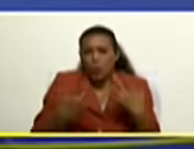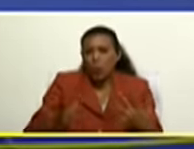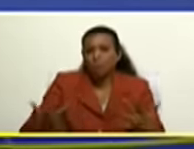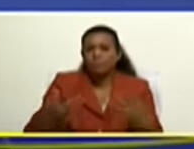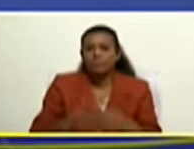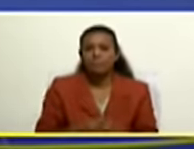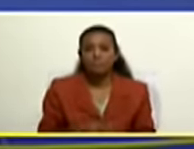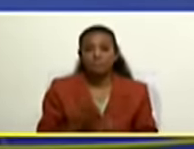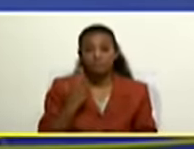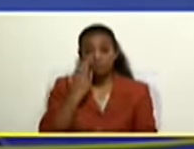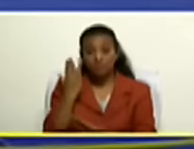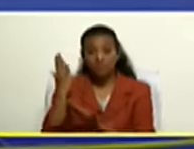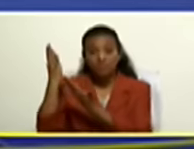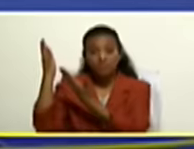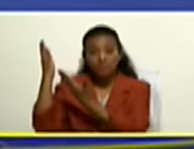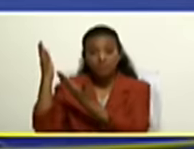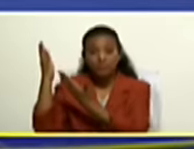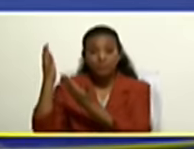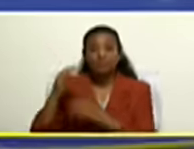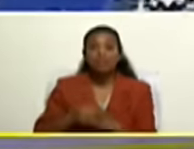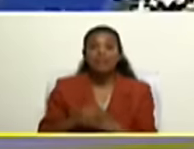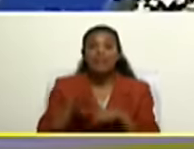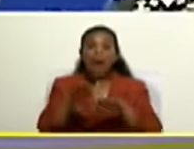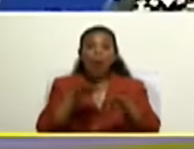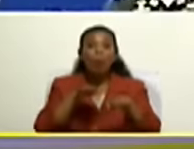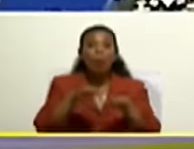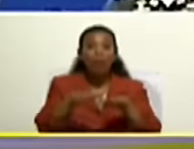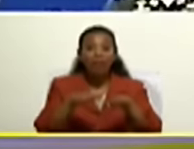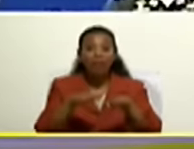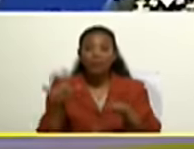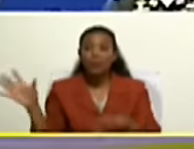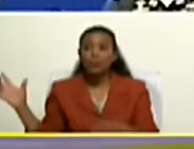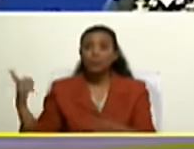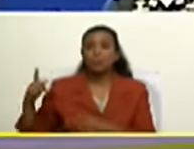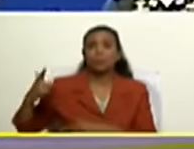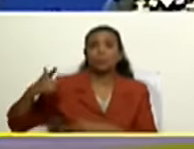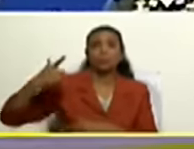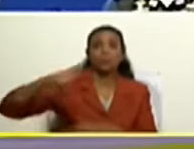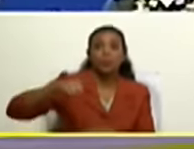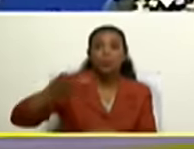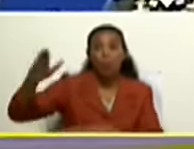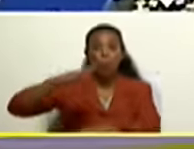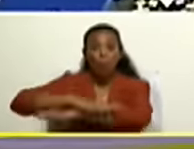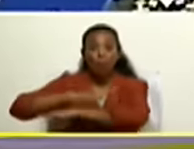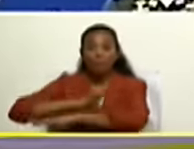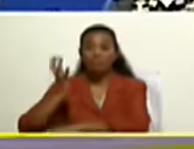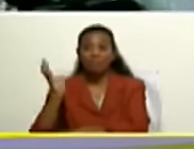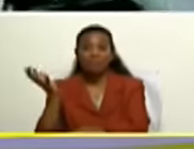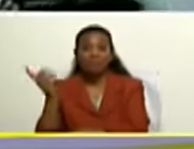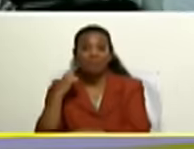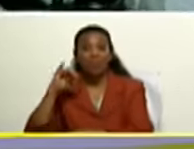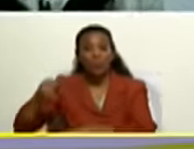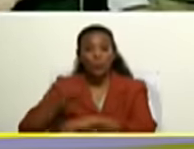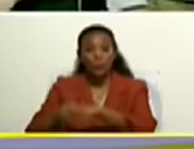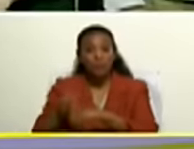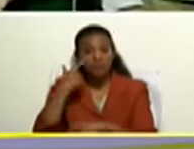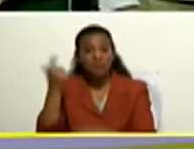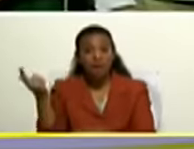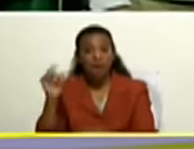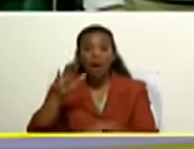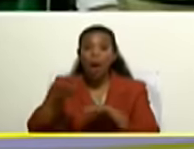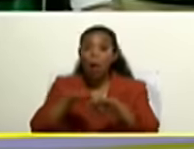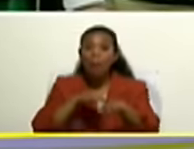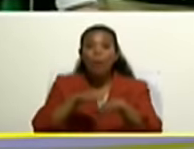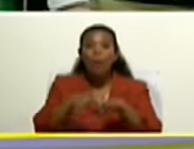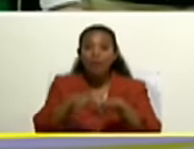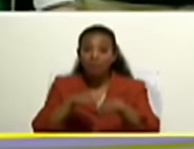El doctor Jorge Rodríguez acaba de llegar del estado Cojedes. Estuvo un acto allá. Ustedes saben que el estado